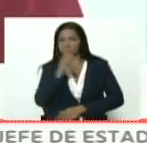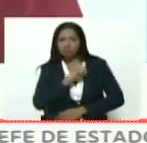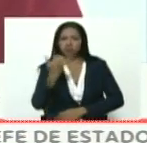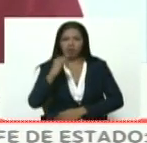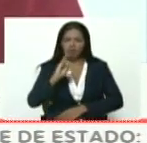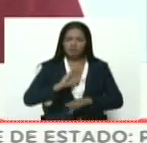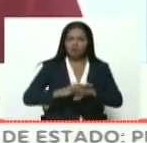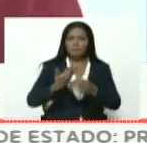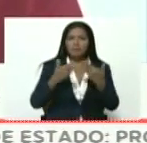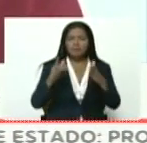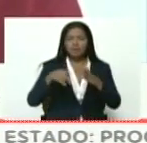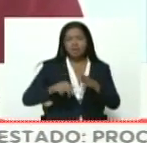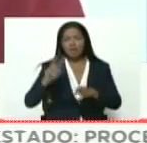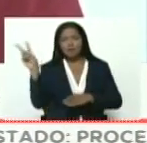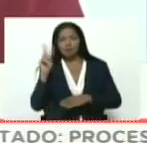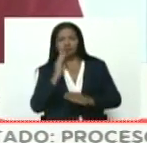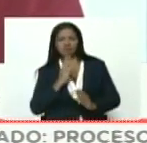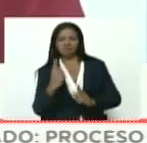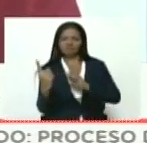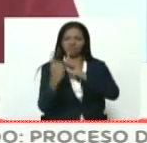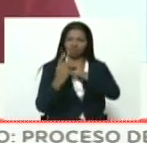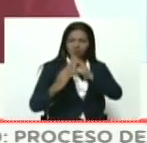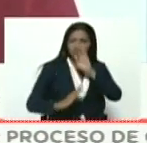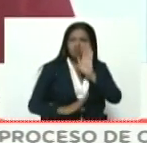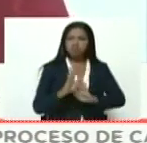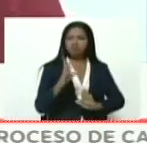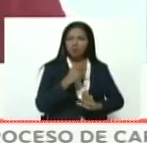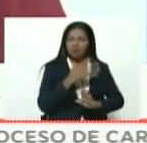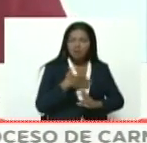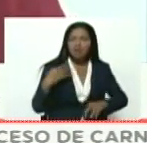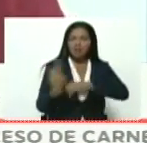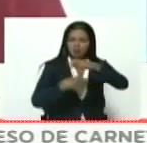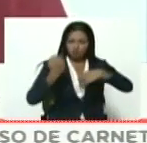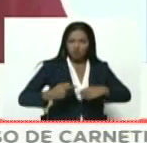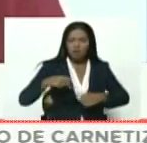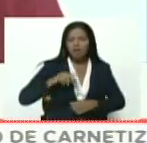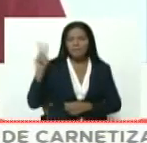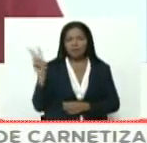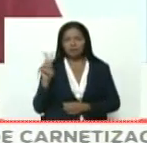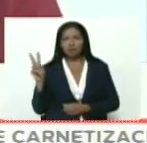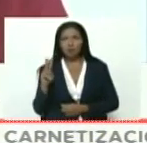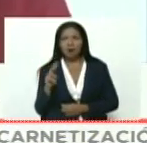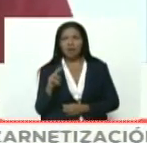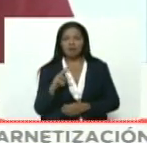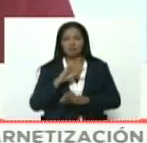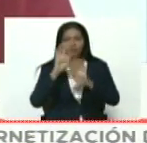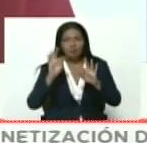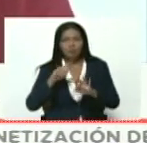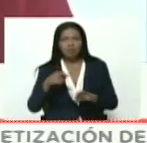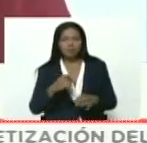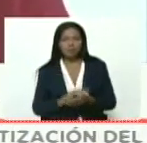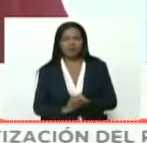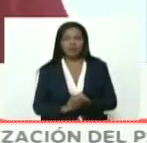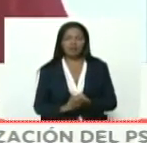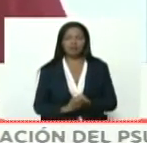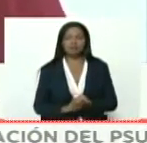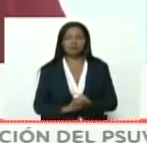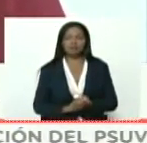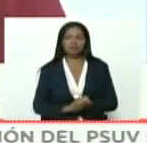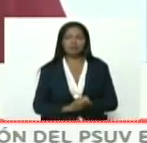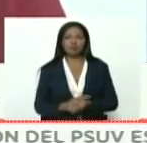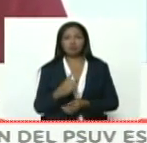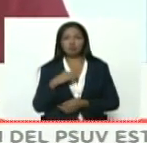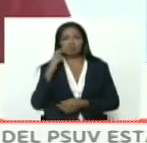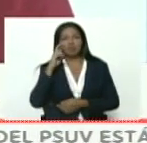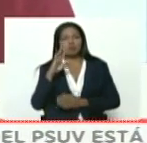que en Venezuela, al frente de ellos, surja una revolución, una alternativa al capitalismo. Nosotros hemos